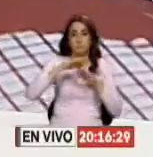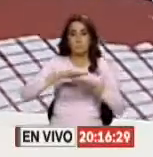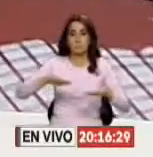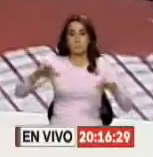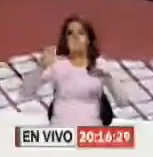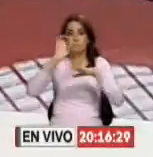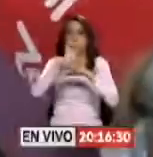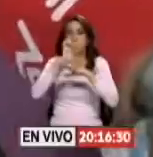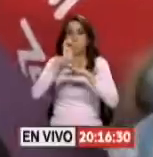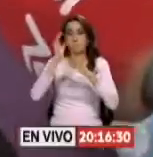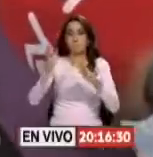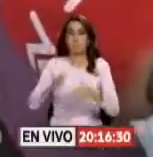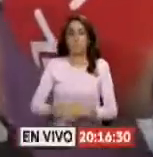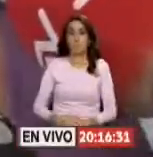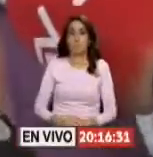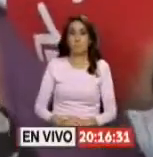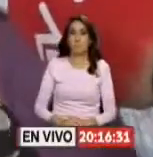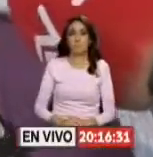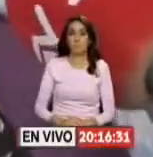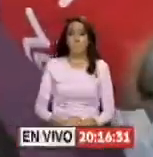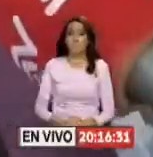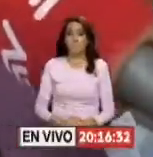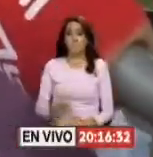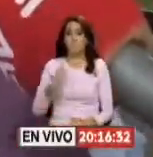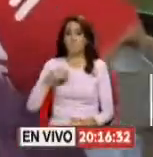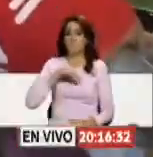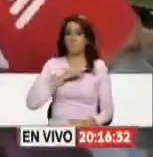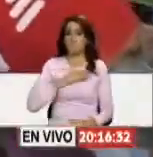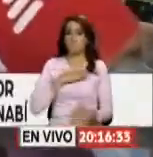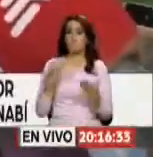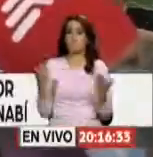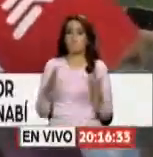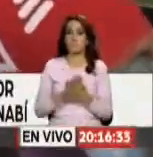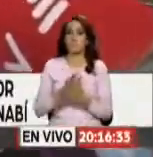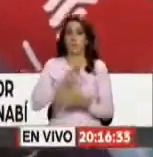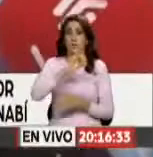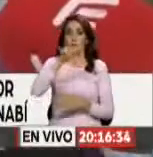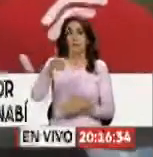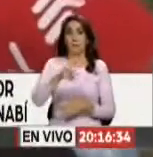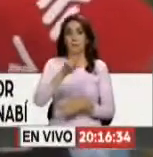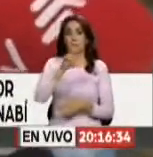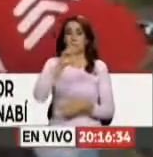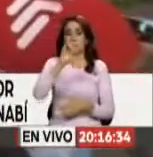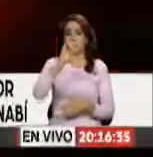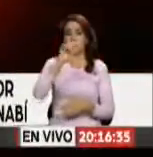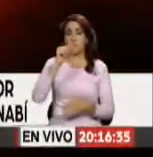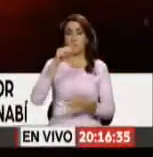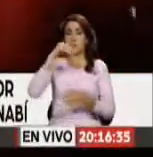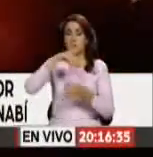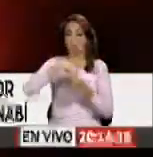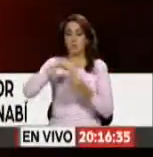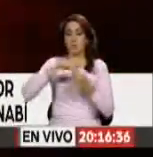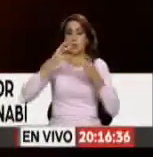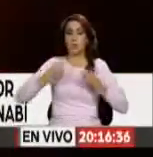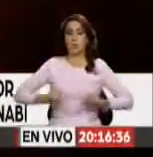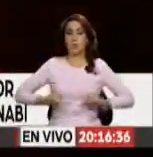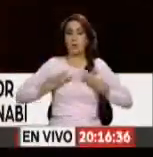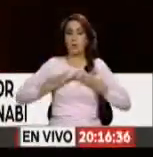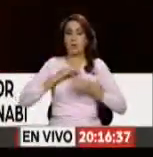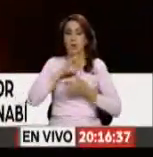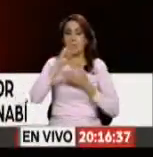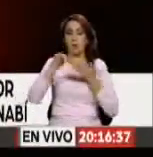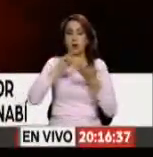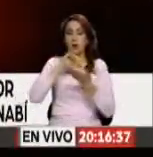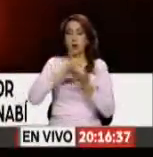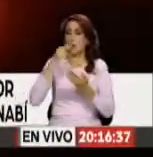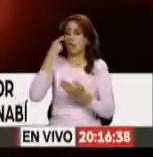ecuatoriano. Sí, pues nosotros los asusta. Julia Mantuano, moradora de la comuna Río Bravo de la provincia de Manabí, fue